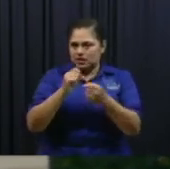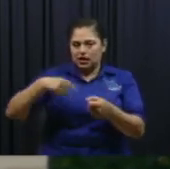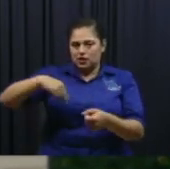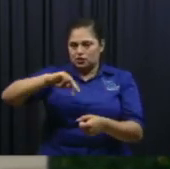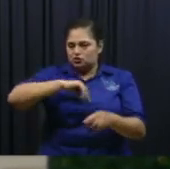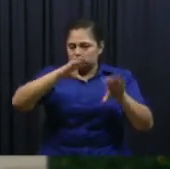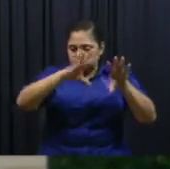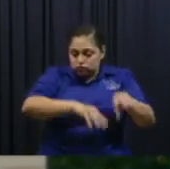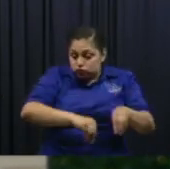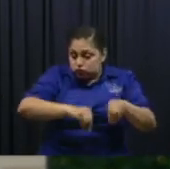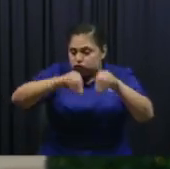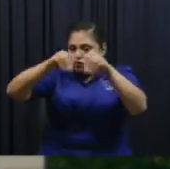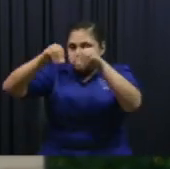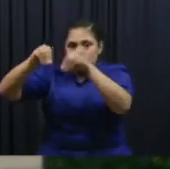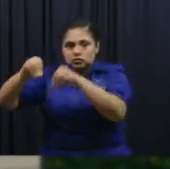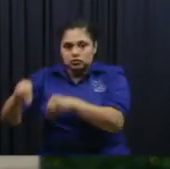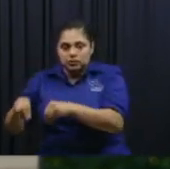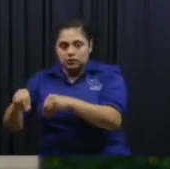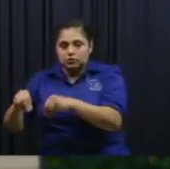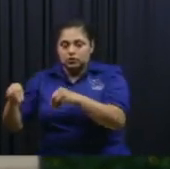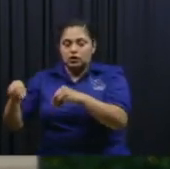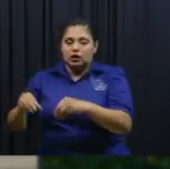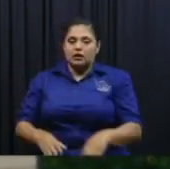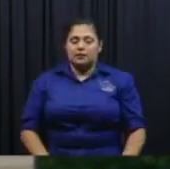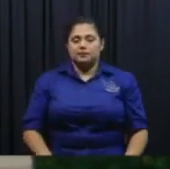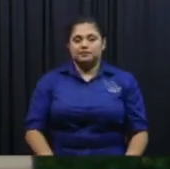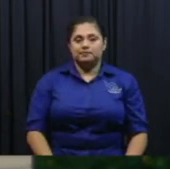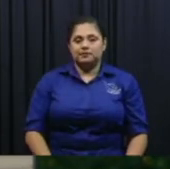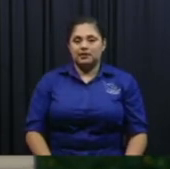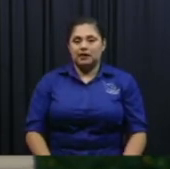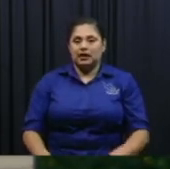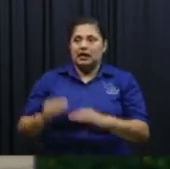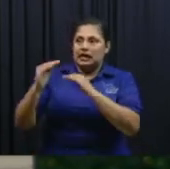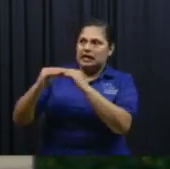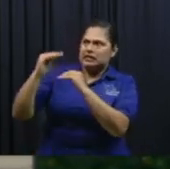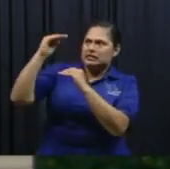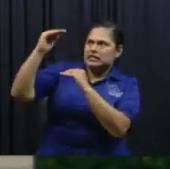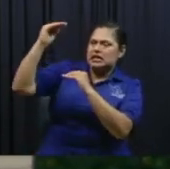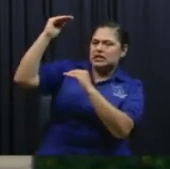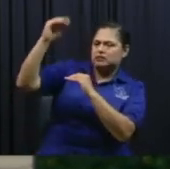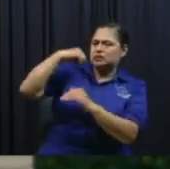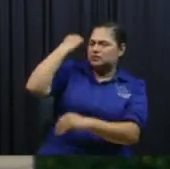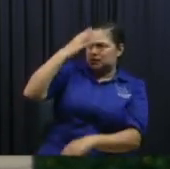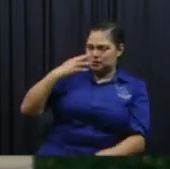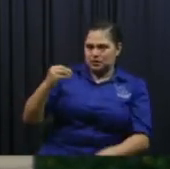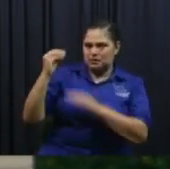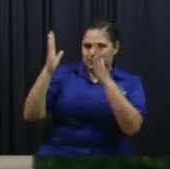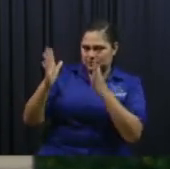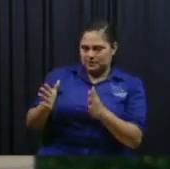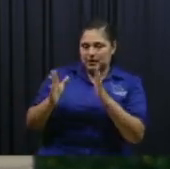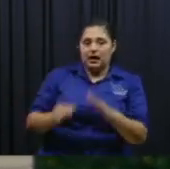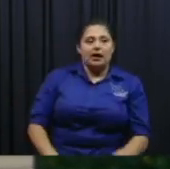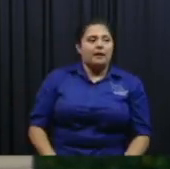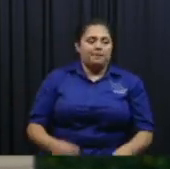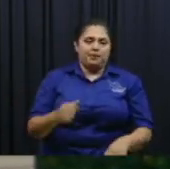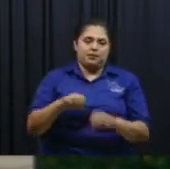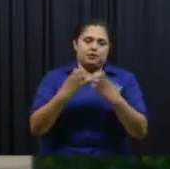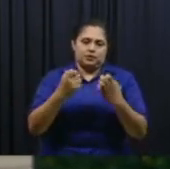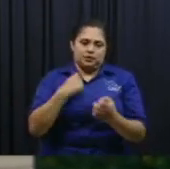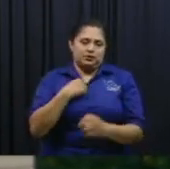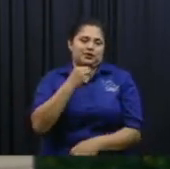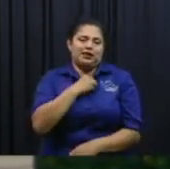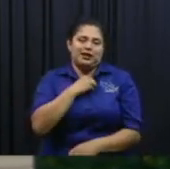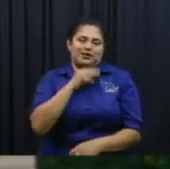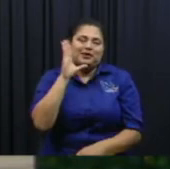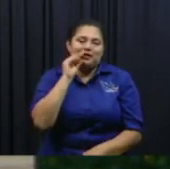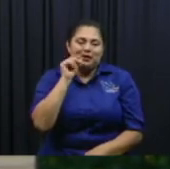nos traslademos de edificio a templo bueno todo eso lo hemos estado explicando Pero entonces resulta que yo quisiera hablar un poco más para